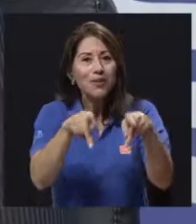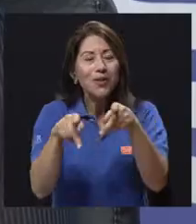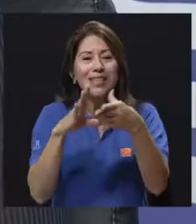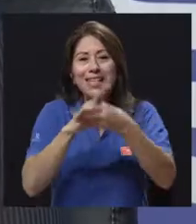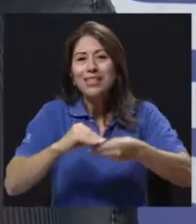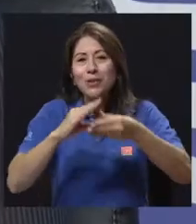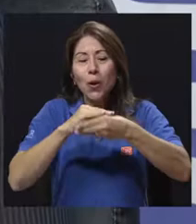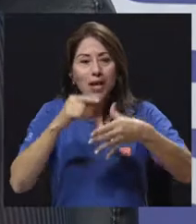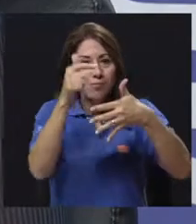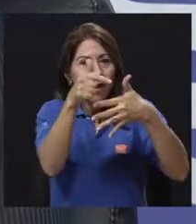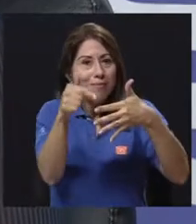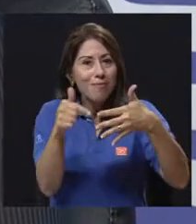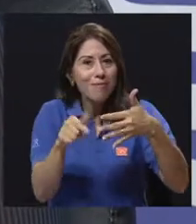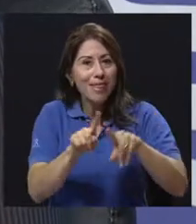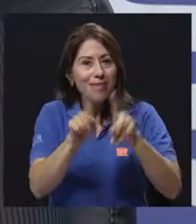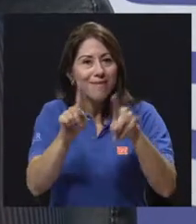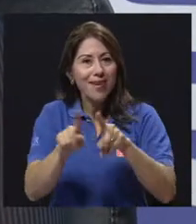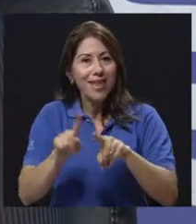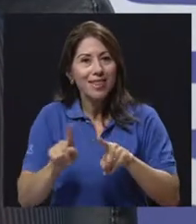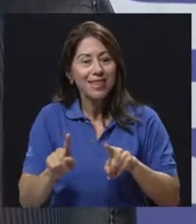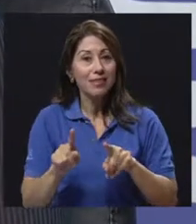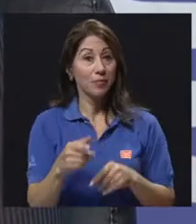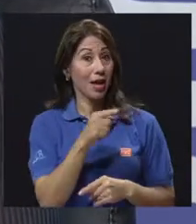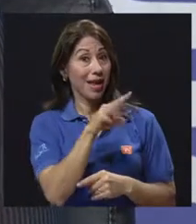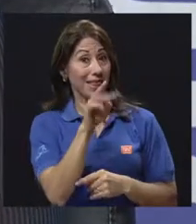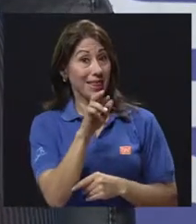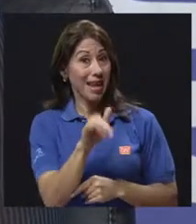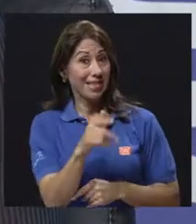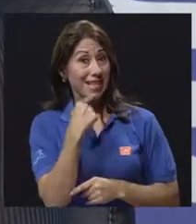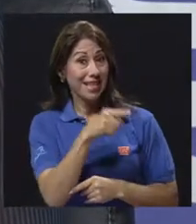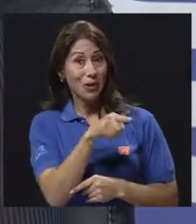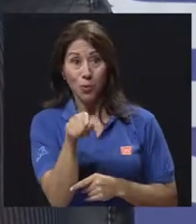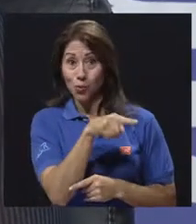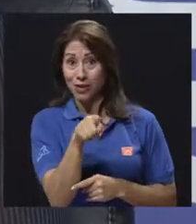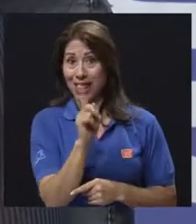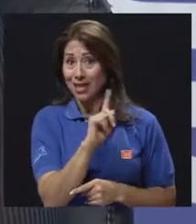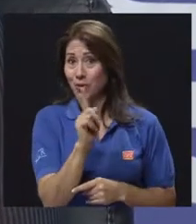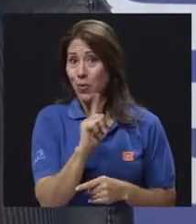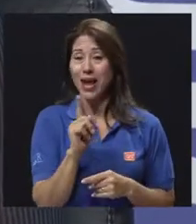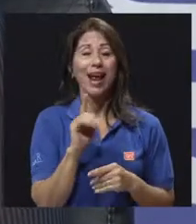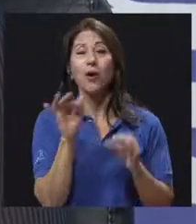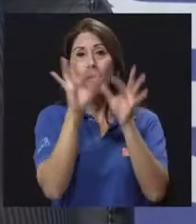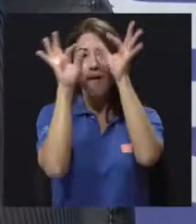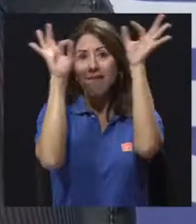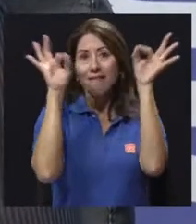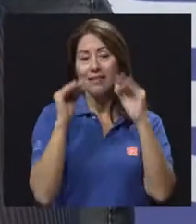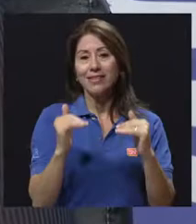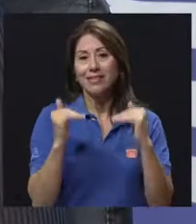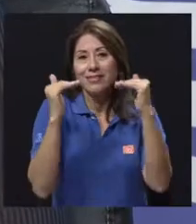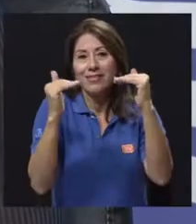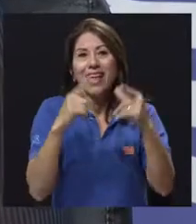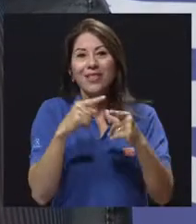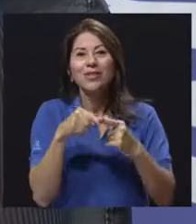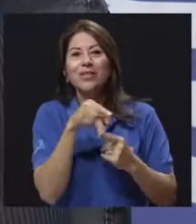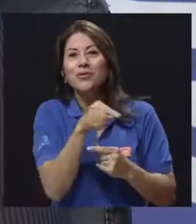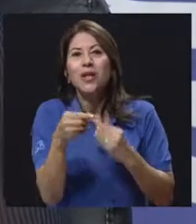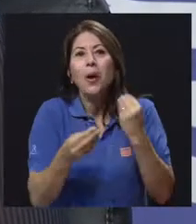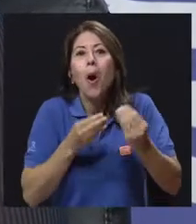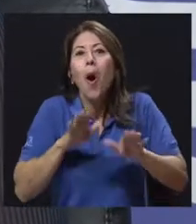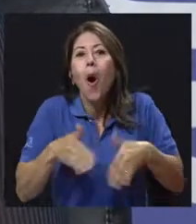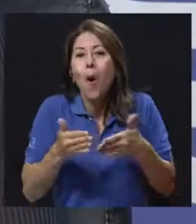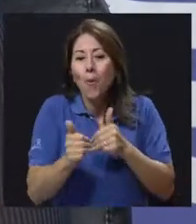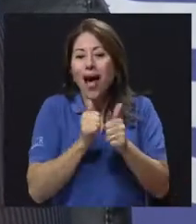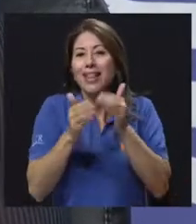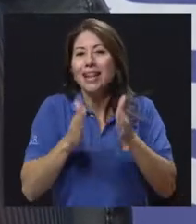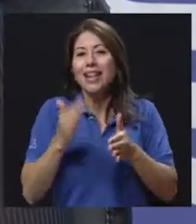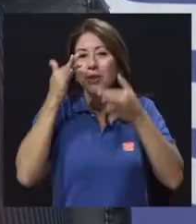Precisamente, ahora que lo dice Tracy, que ustedes se inscribieron, o sea, ustedes no eran atletas élite, no eran atletas que lo hacían. Entonces, ¿cómo es que uno toma la decisión como atleta